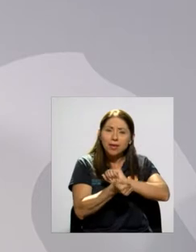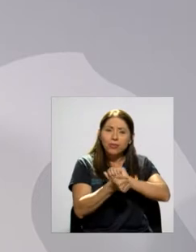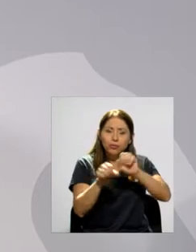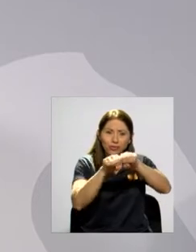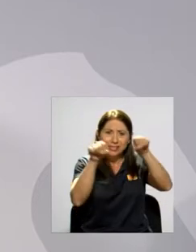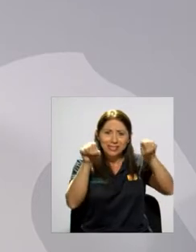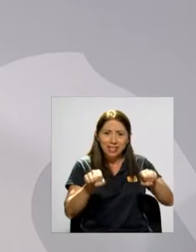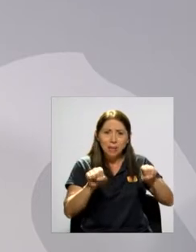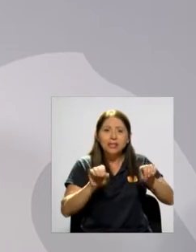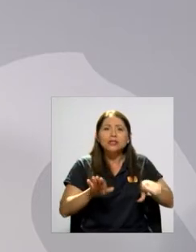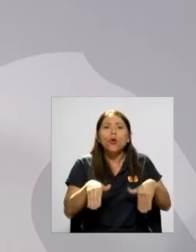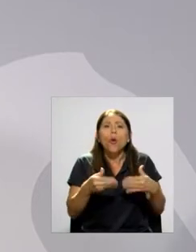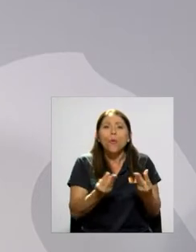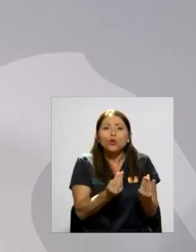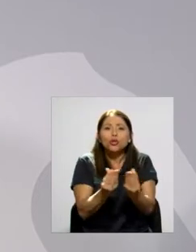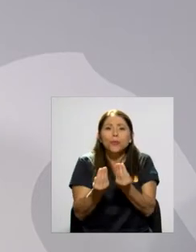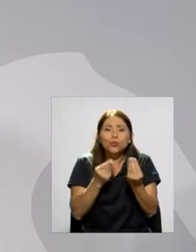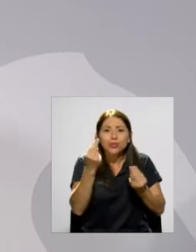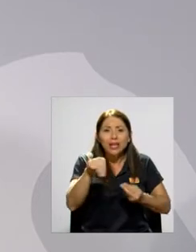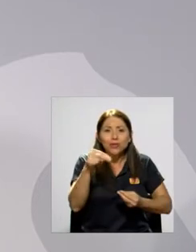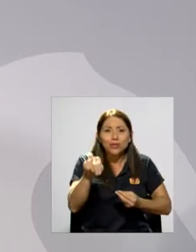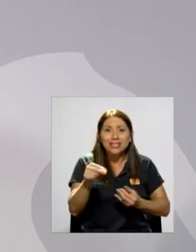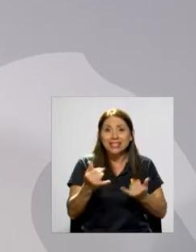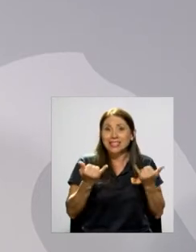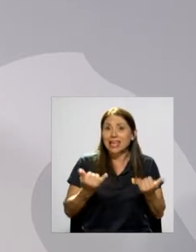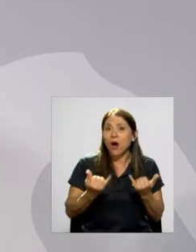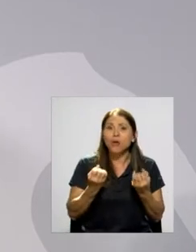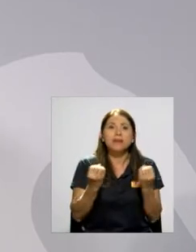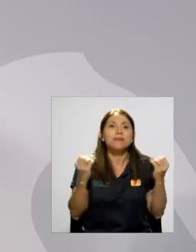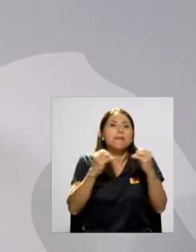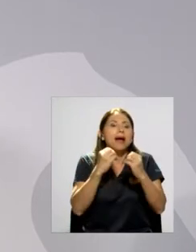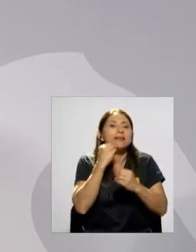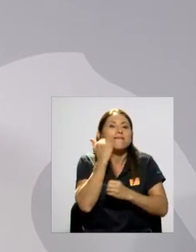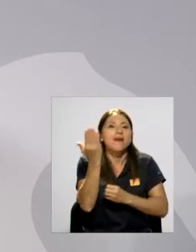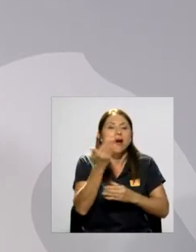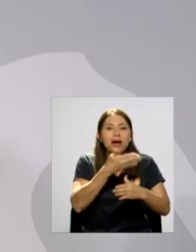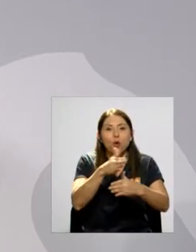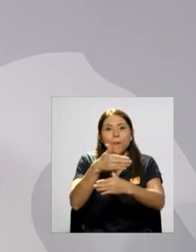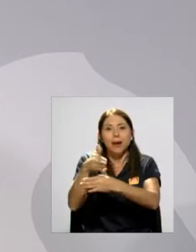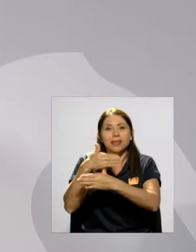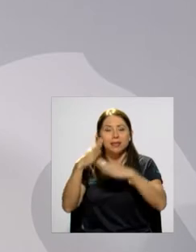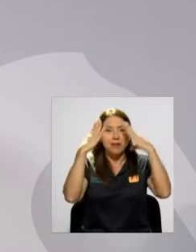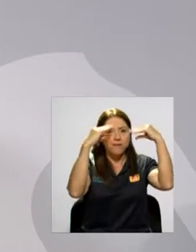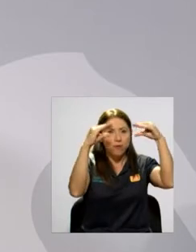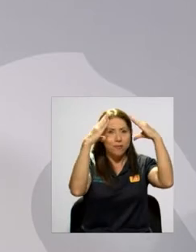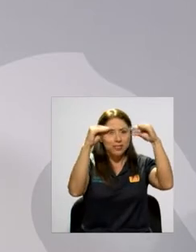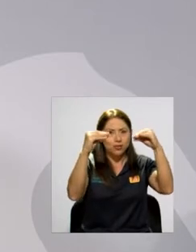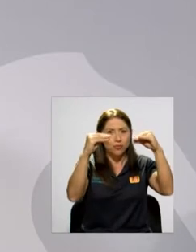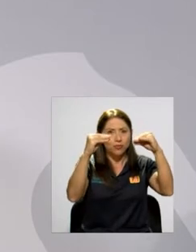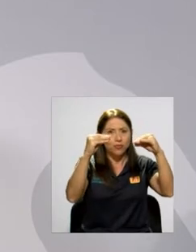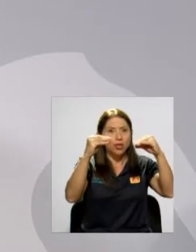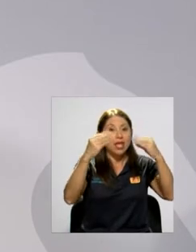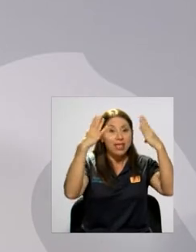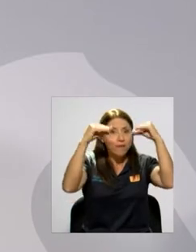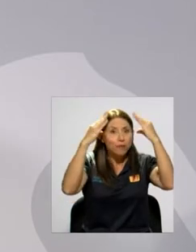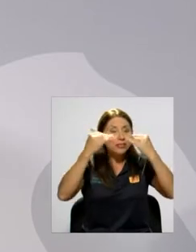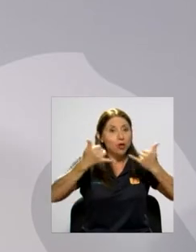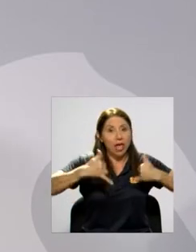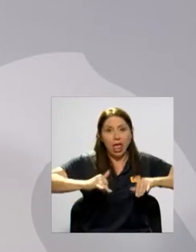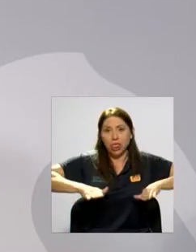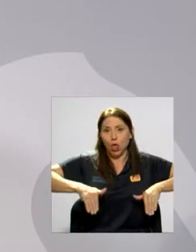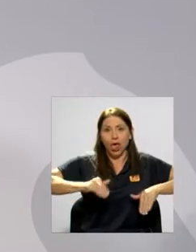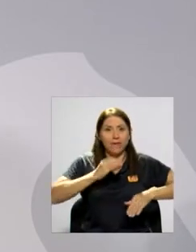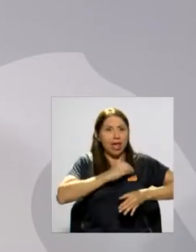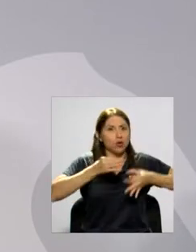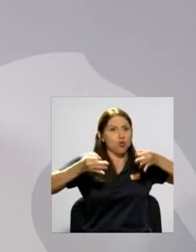es casualmente la facilidad que hay para compartir información que incluso todavía no es oficial. Lo estamos viendo en este momento, en